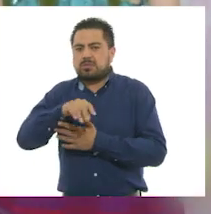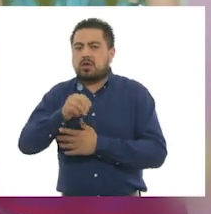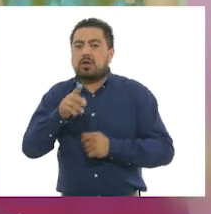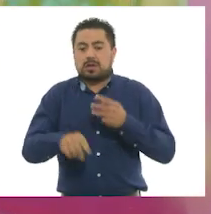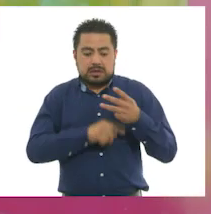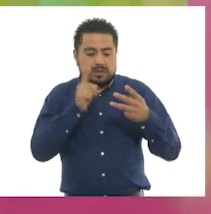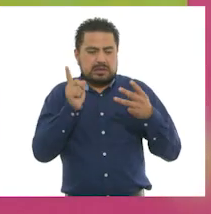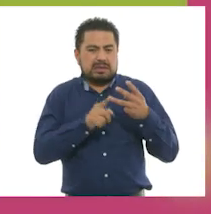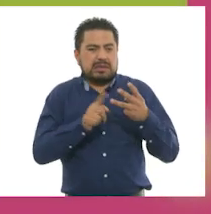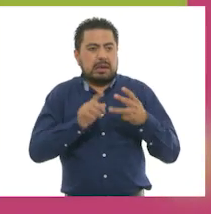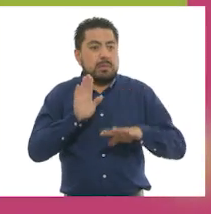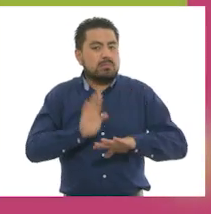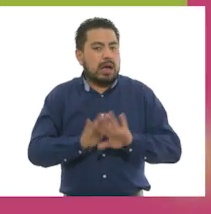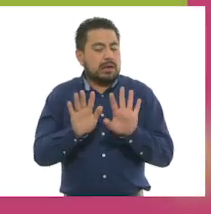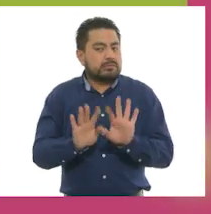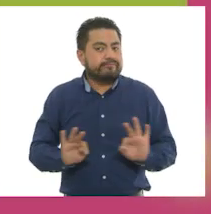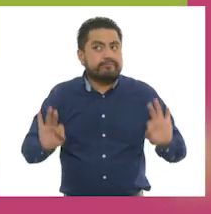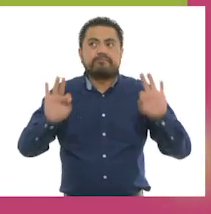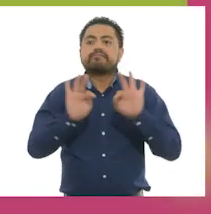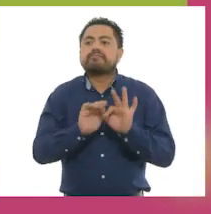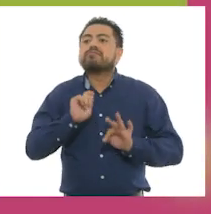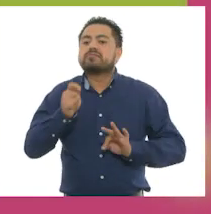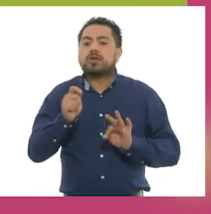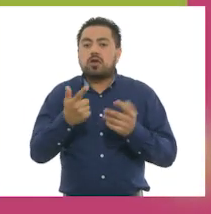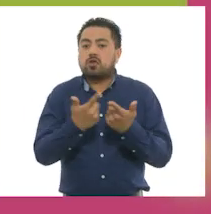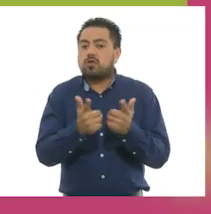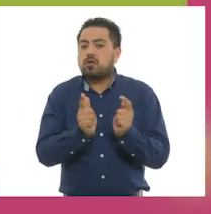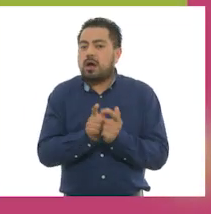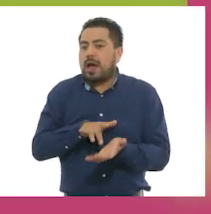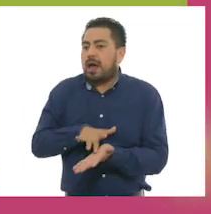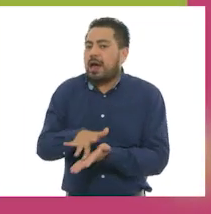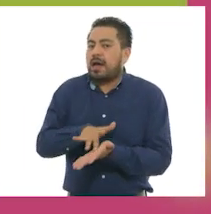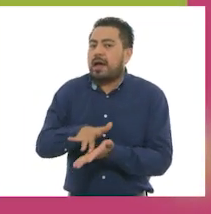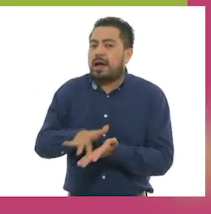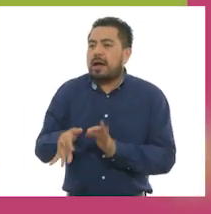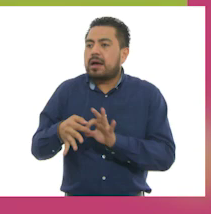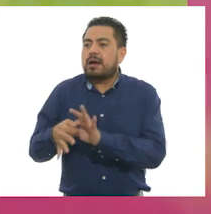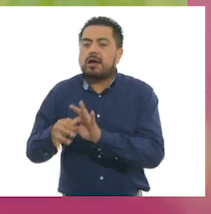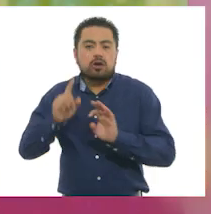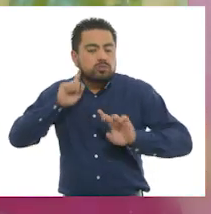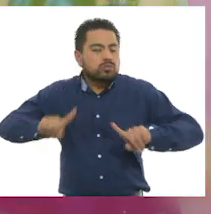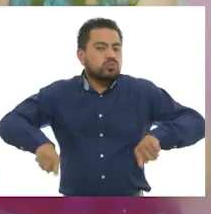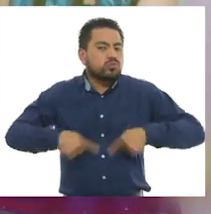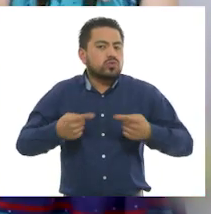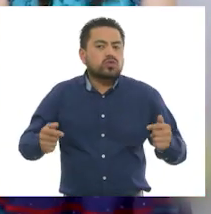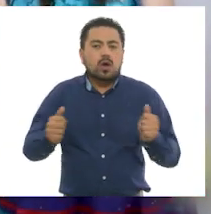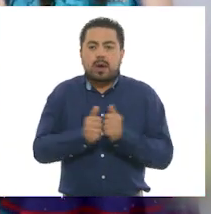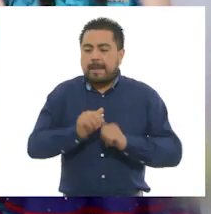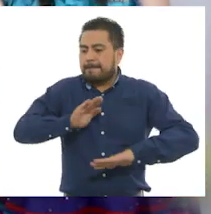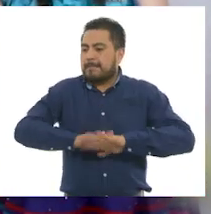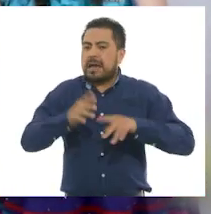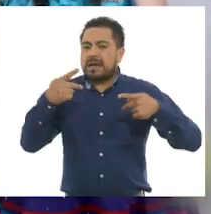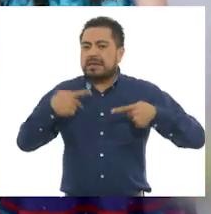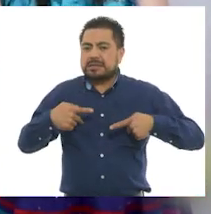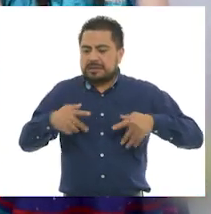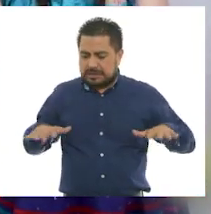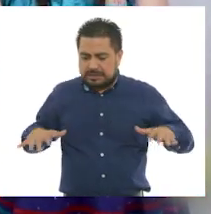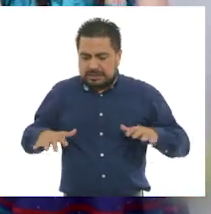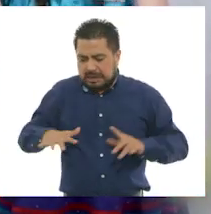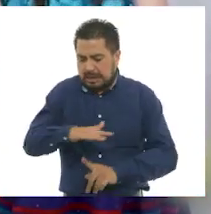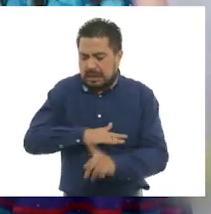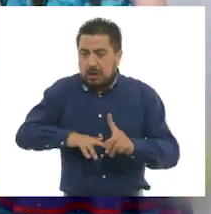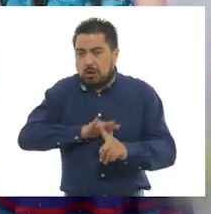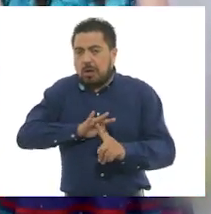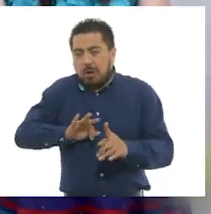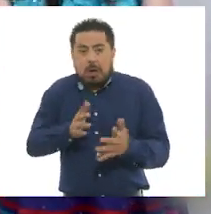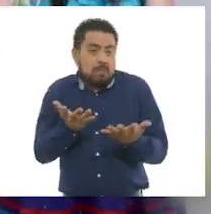tres, y muy importante, pues es el grupo de apoyo. Cuando tocamos música con más personas en un entorno permisivo